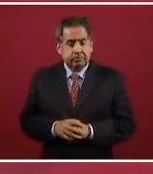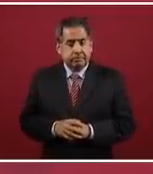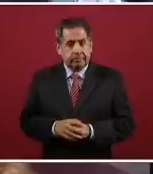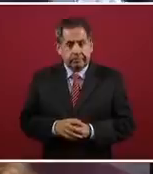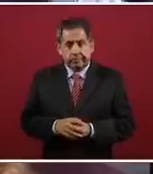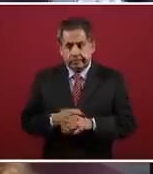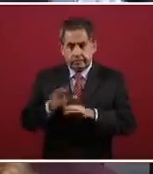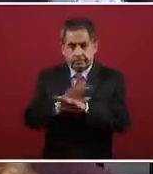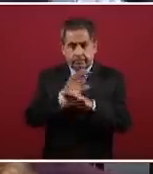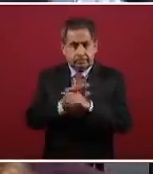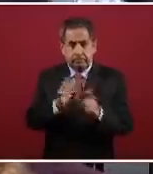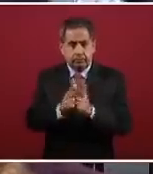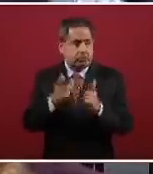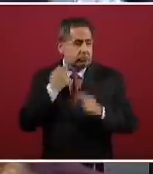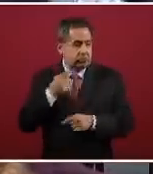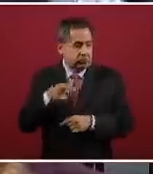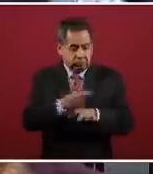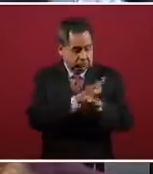los partidos